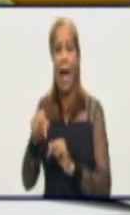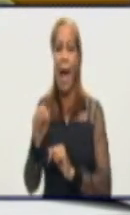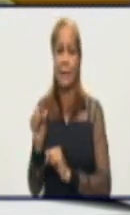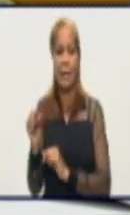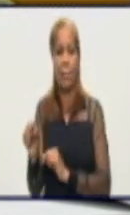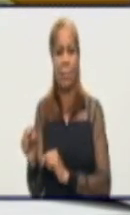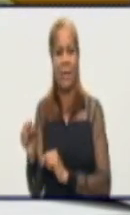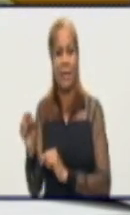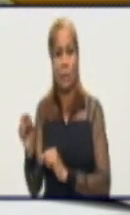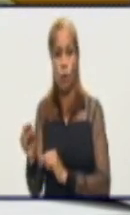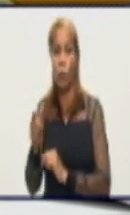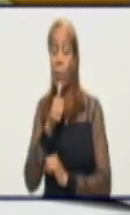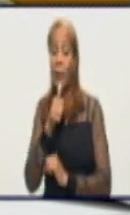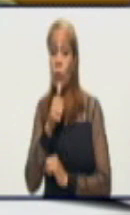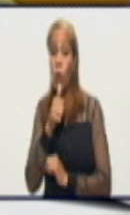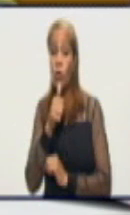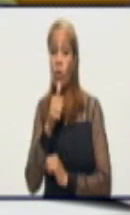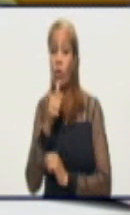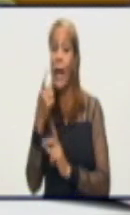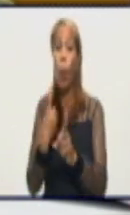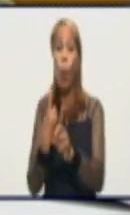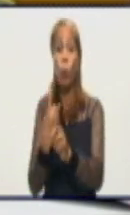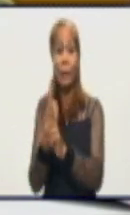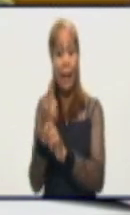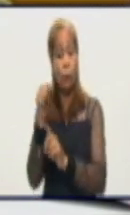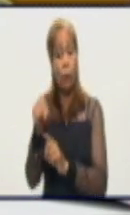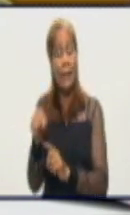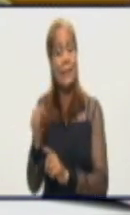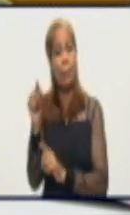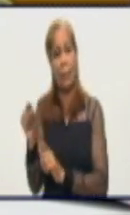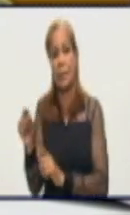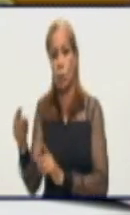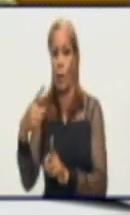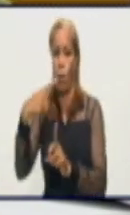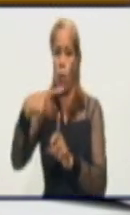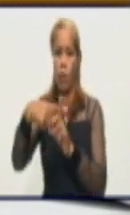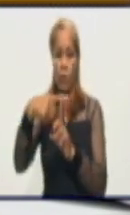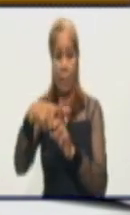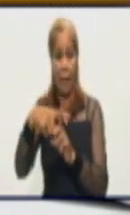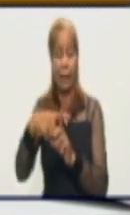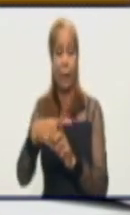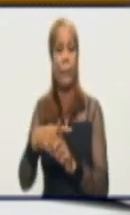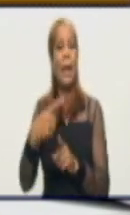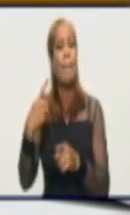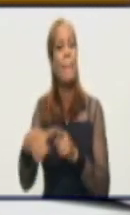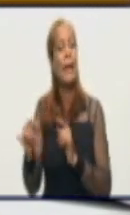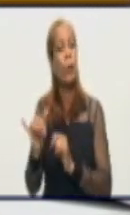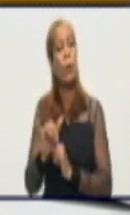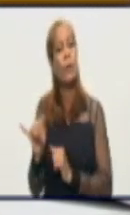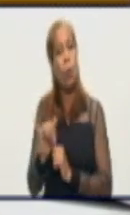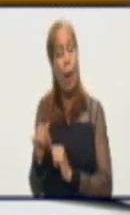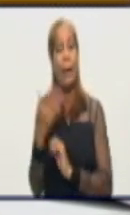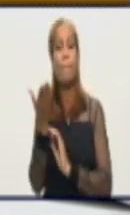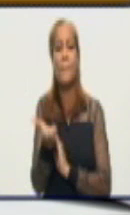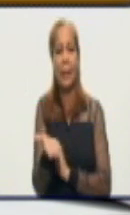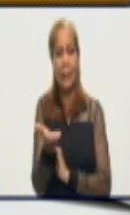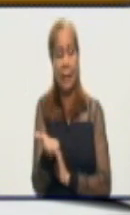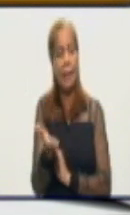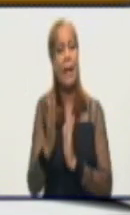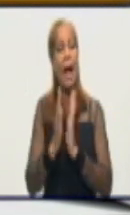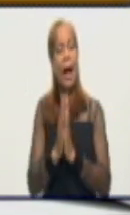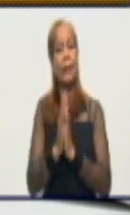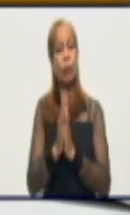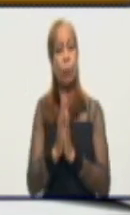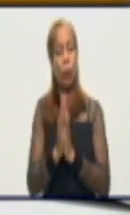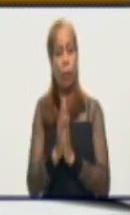sospechoso, del contacto del confirmado y siempre que se pueda hasta el contacto de sospechoso. Pero también pedirle a la población la